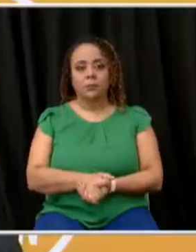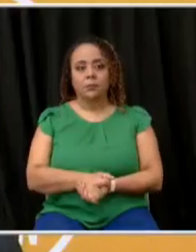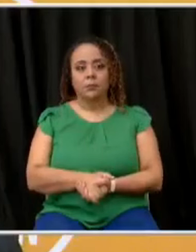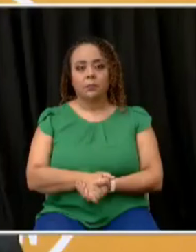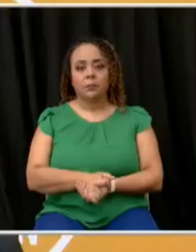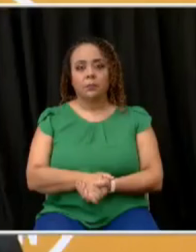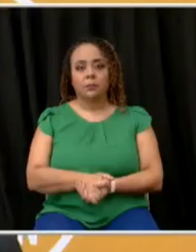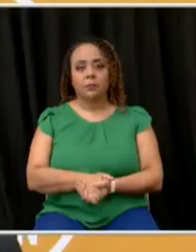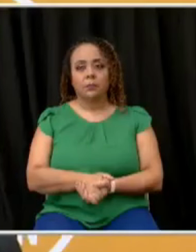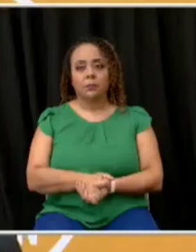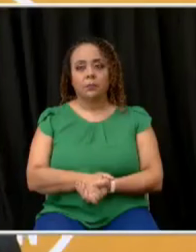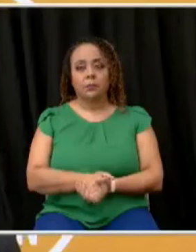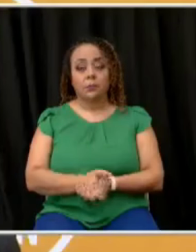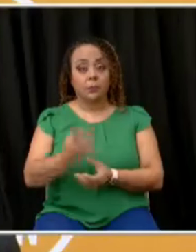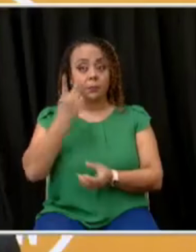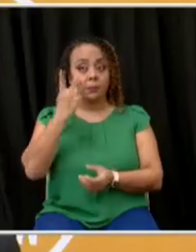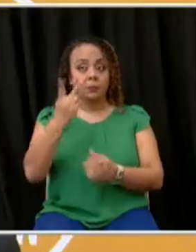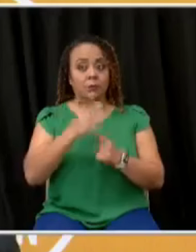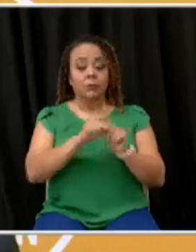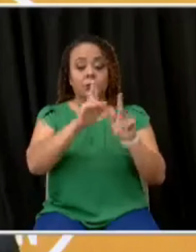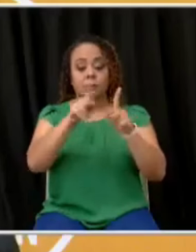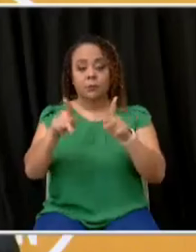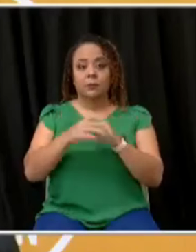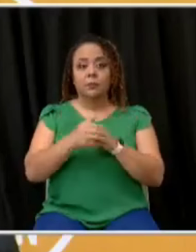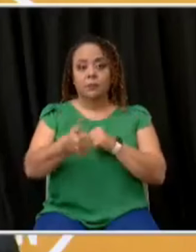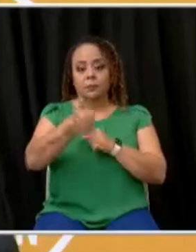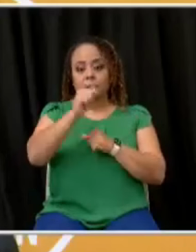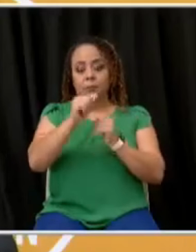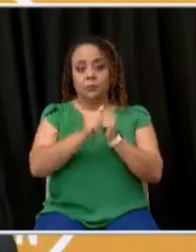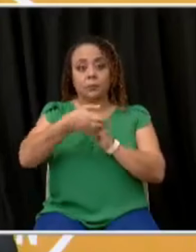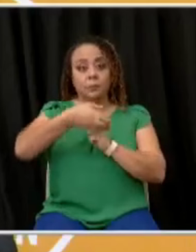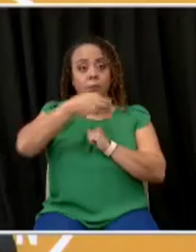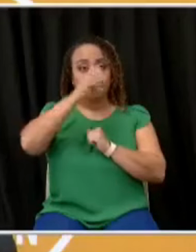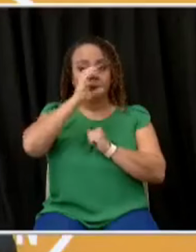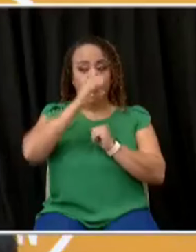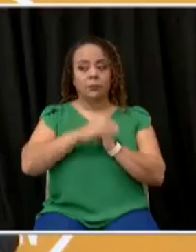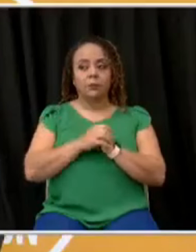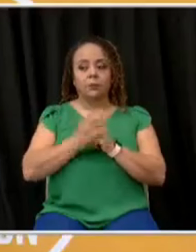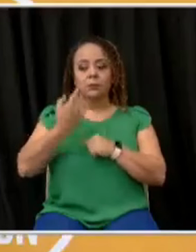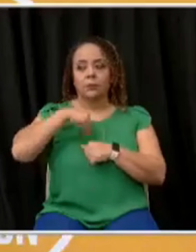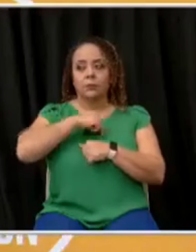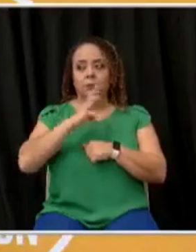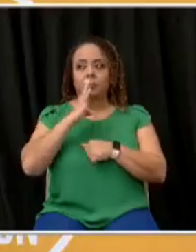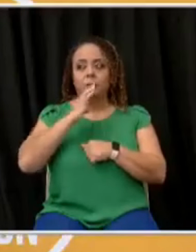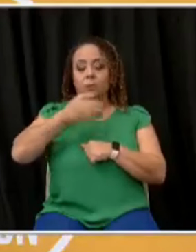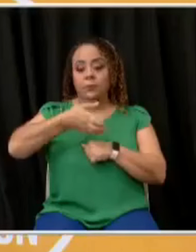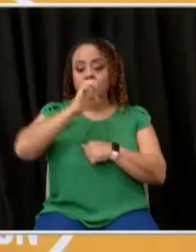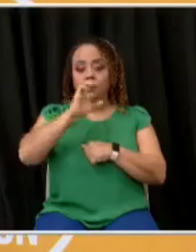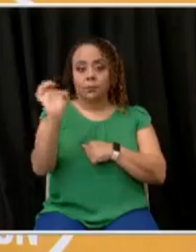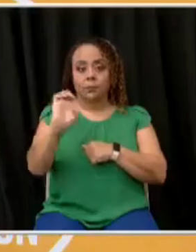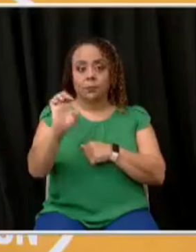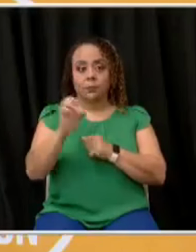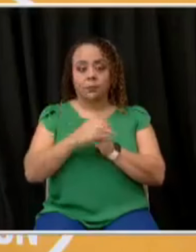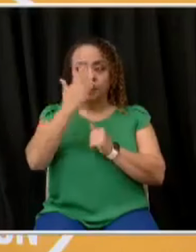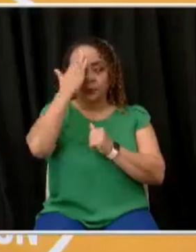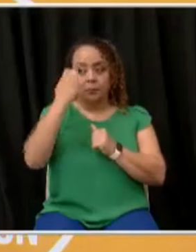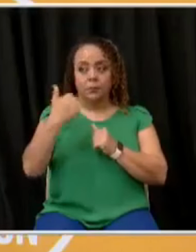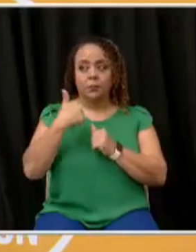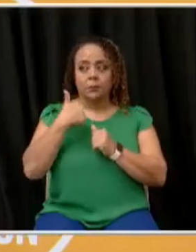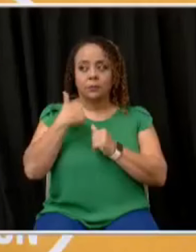donde se ha visto que las personas que se hidratan con bebidas energéticas, estamos hablando que las bebidas energéticas son energéticas porque